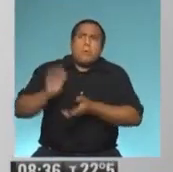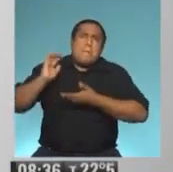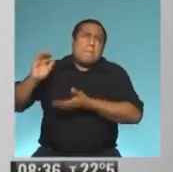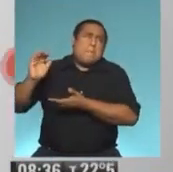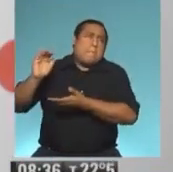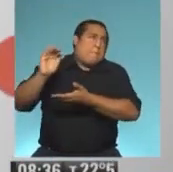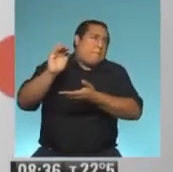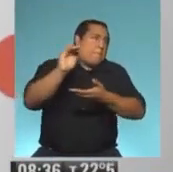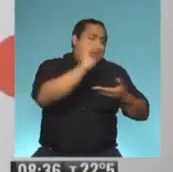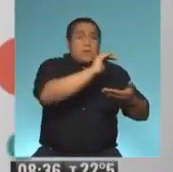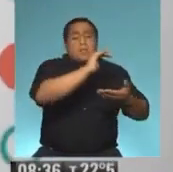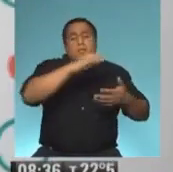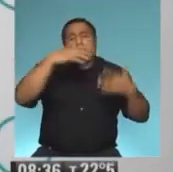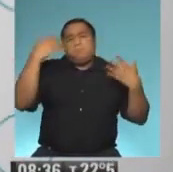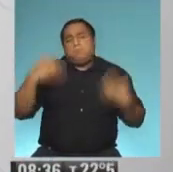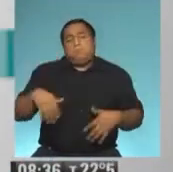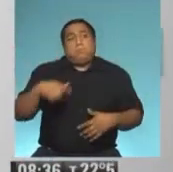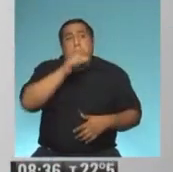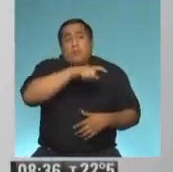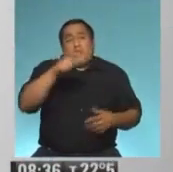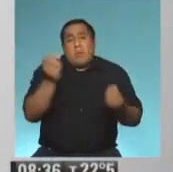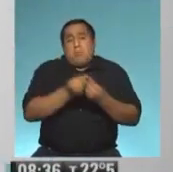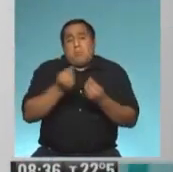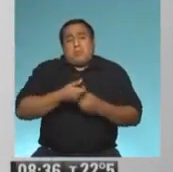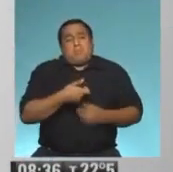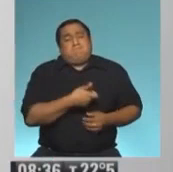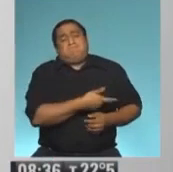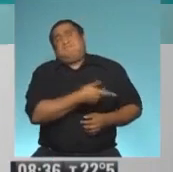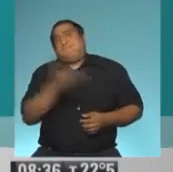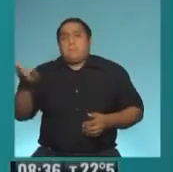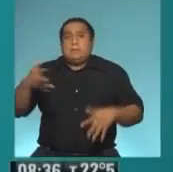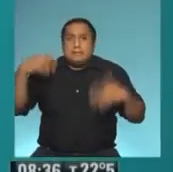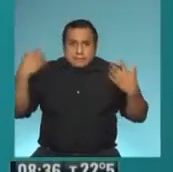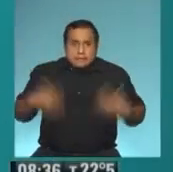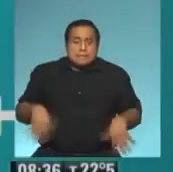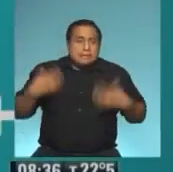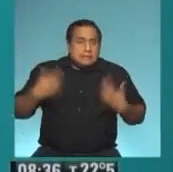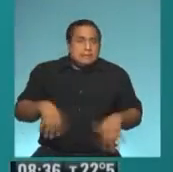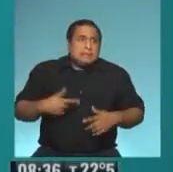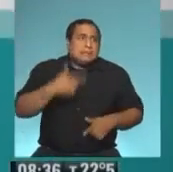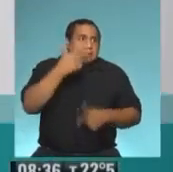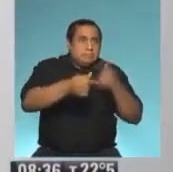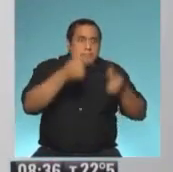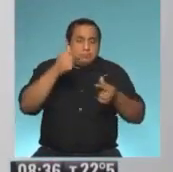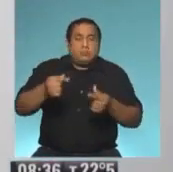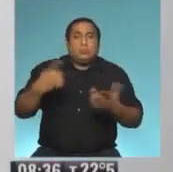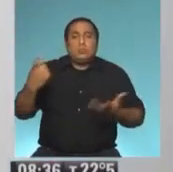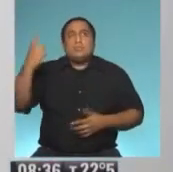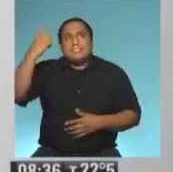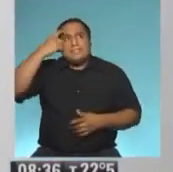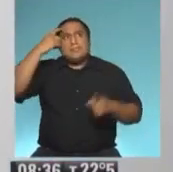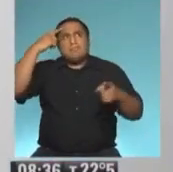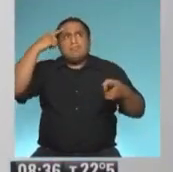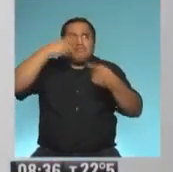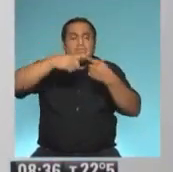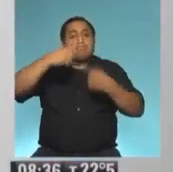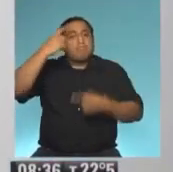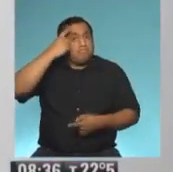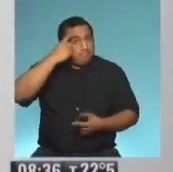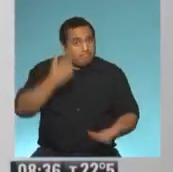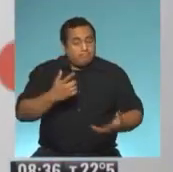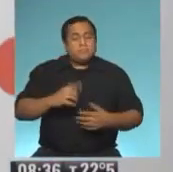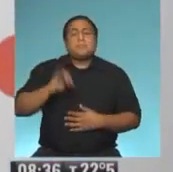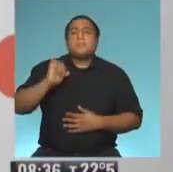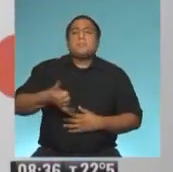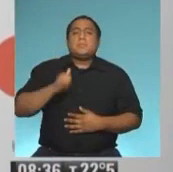una cantidad enorme de personas. Entonces esa ecuación hace que se tenga que estar pensando en esto, ¿no? Sí, va a ser